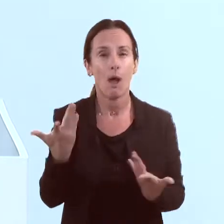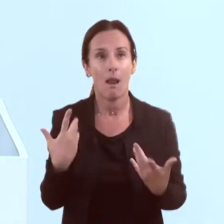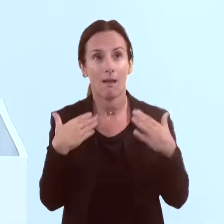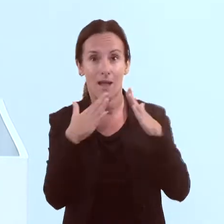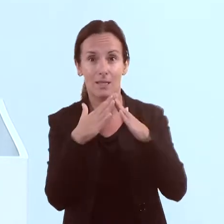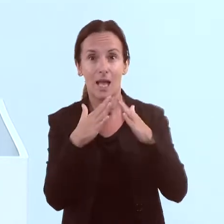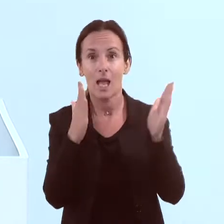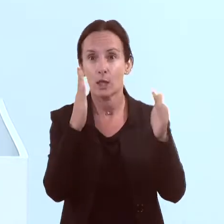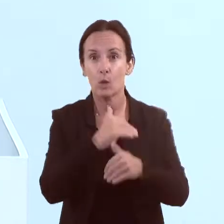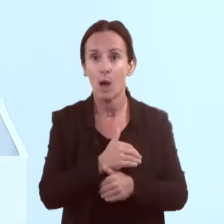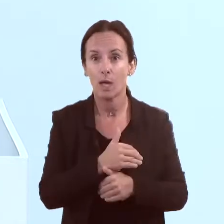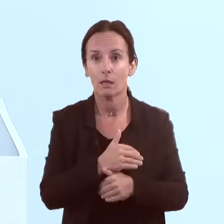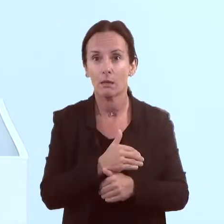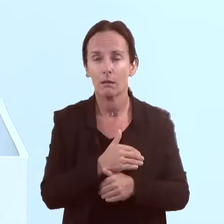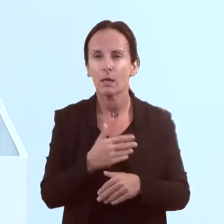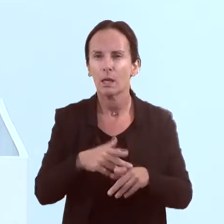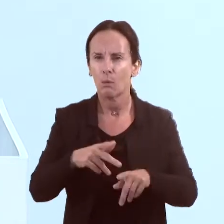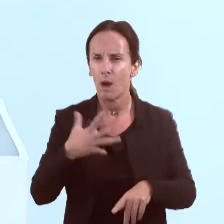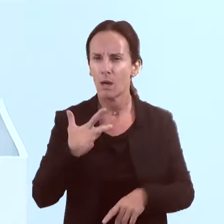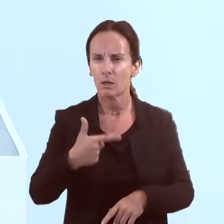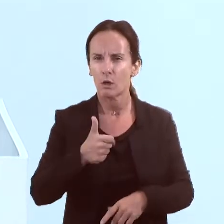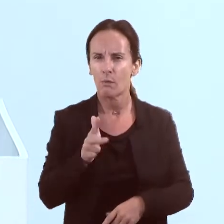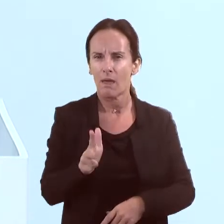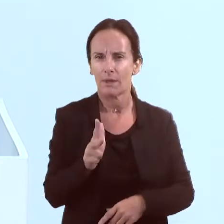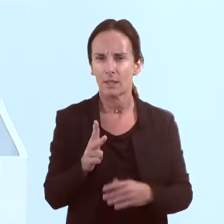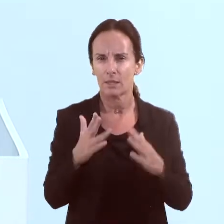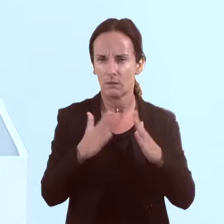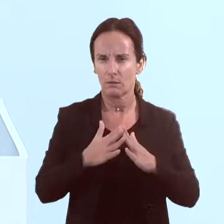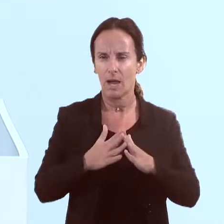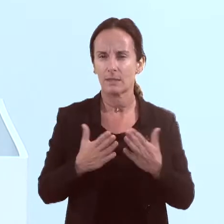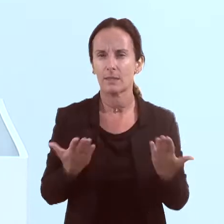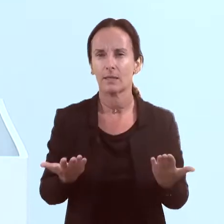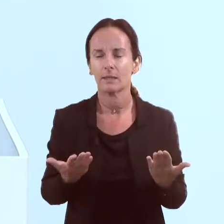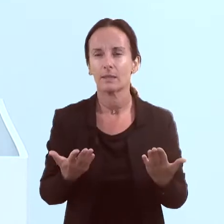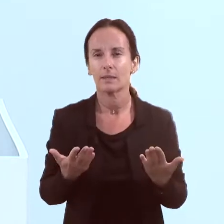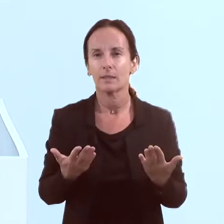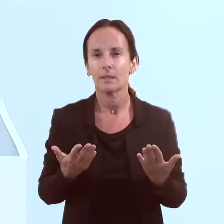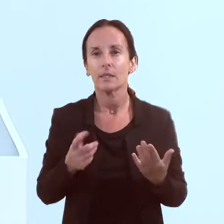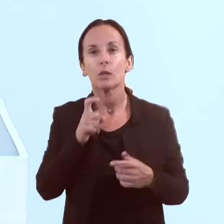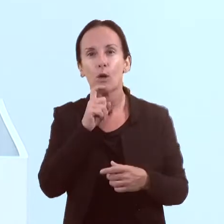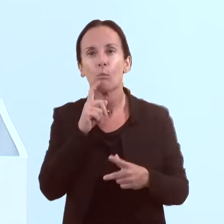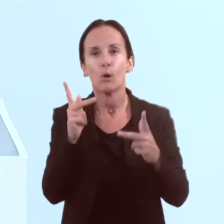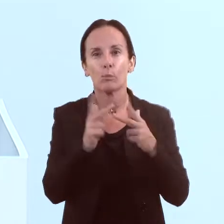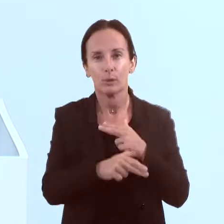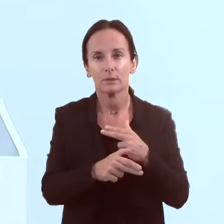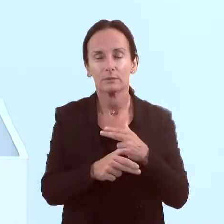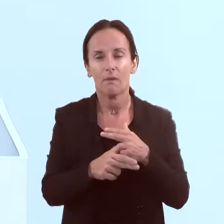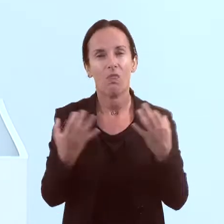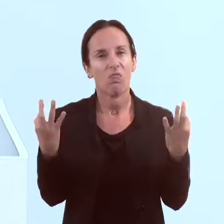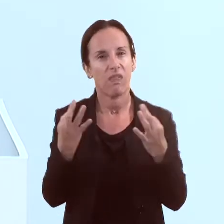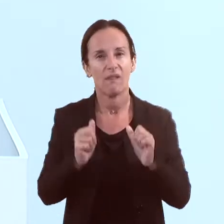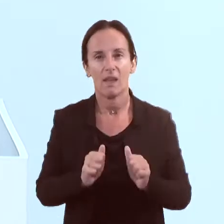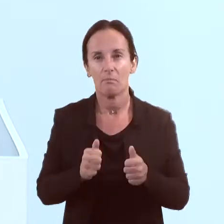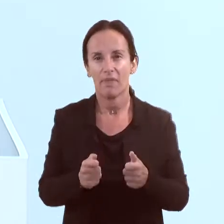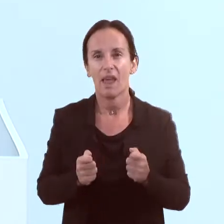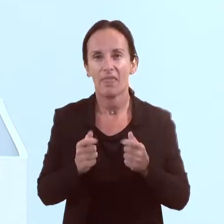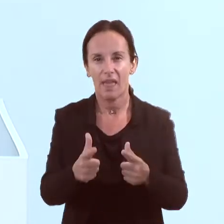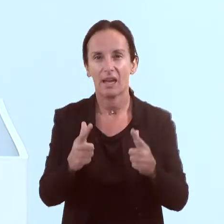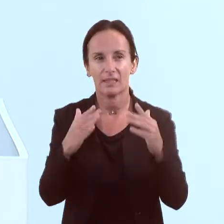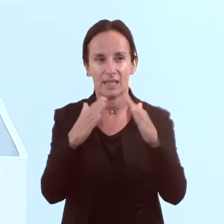de vulneración del derecho de acceso a la vivienda. Y para combatirlo, por tanto, tenemos que empezar por la